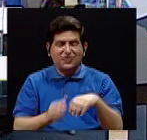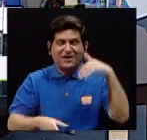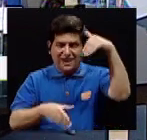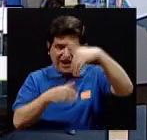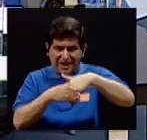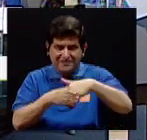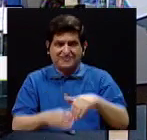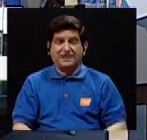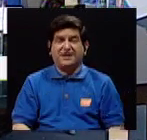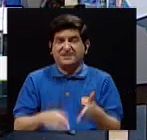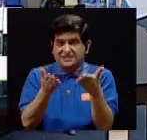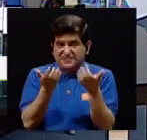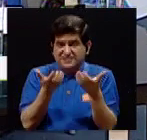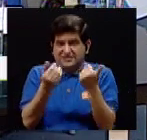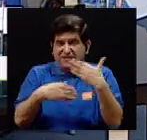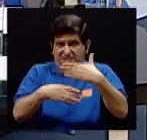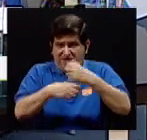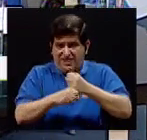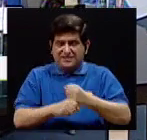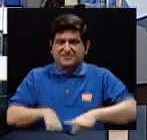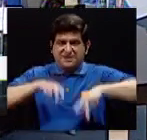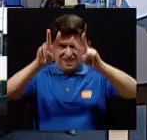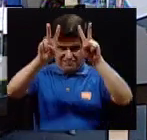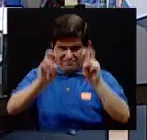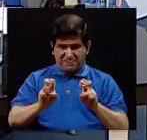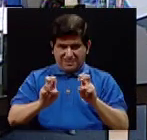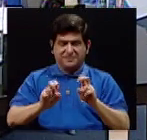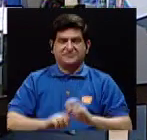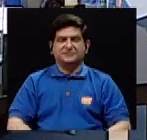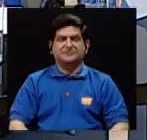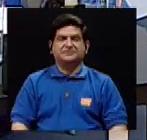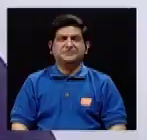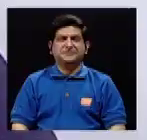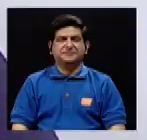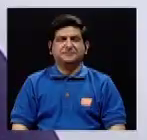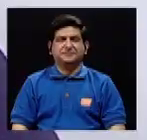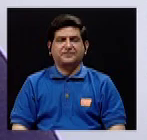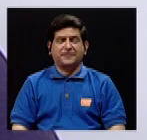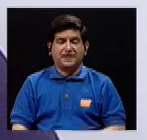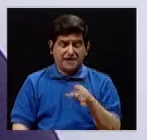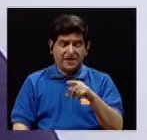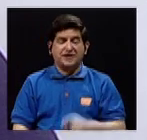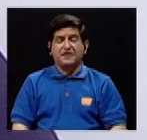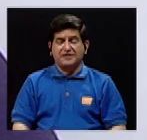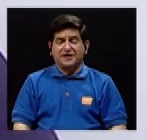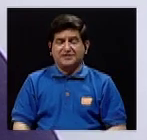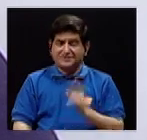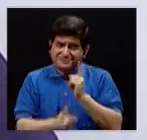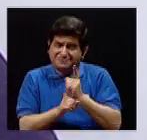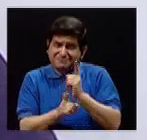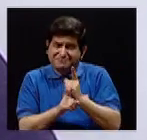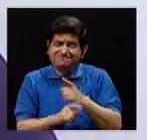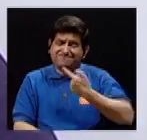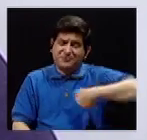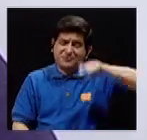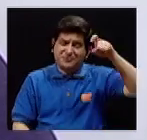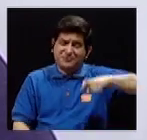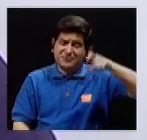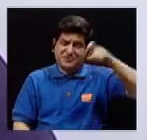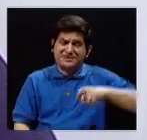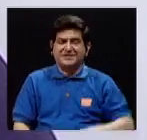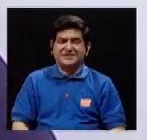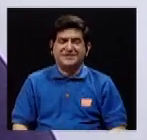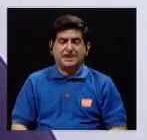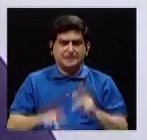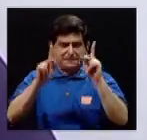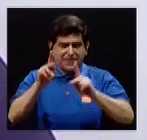se Si se desea hacer una prueba que que sea conveniente tendríamos que ponernos o